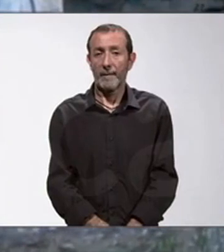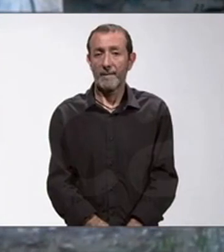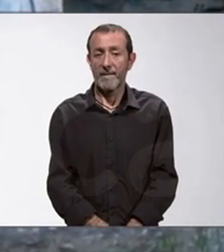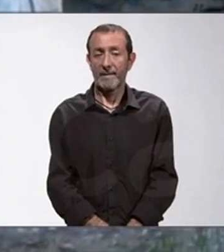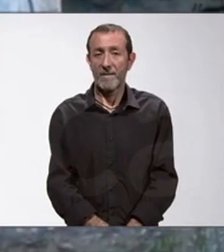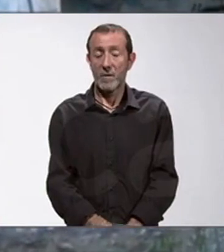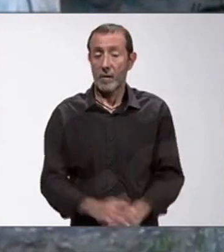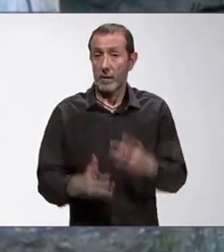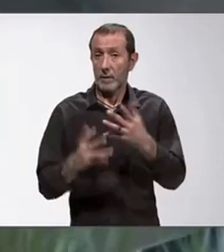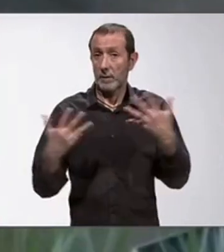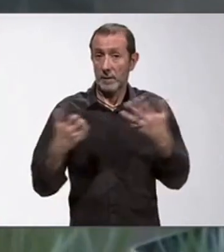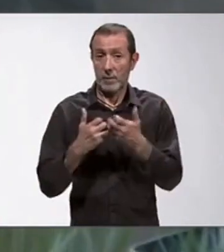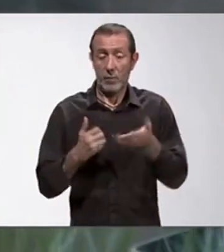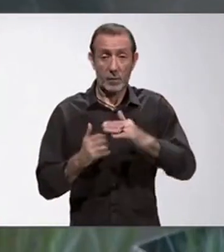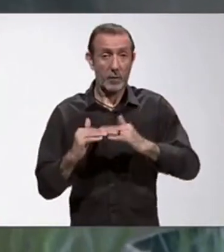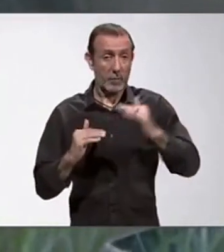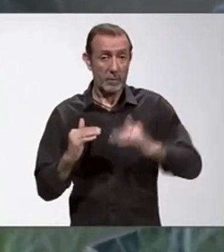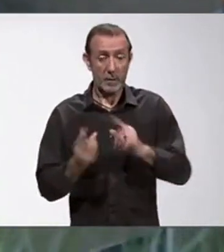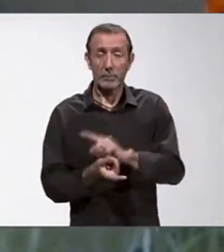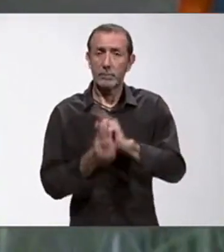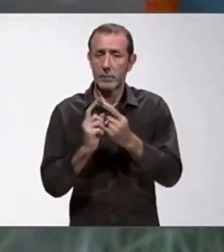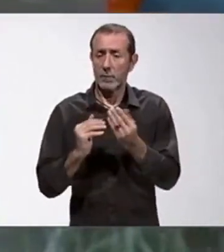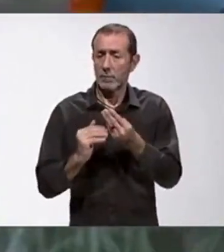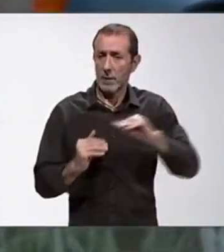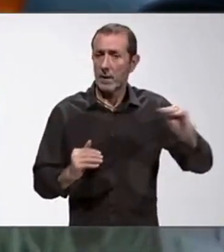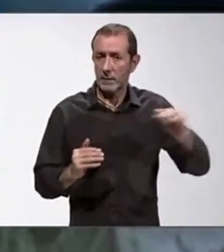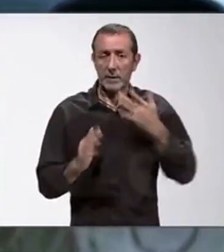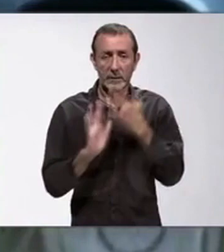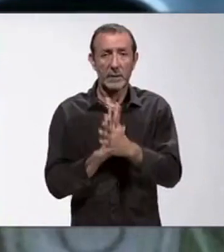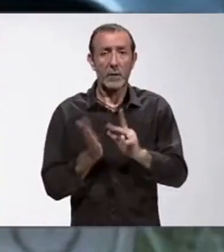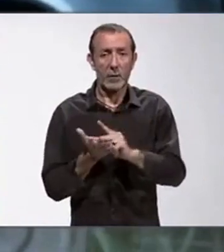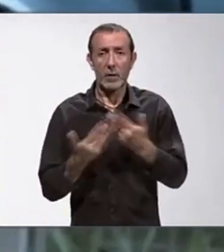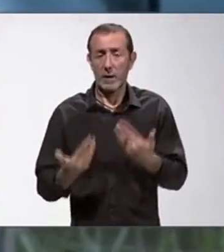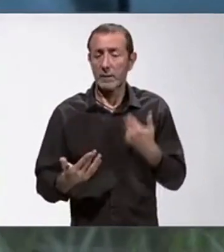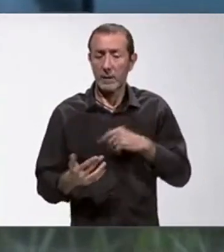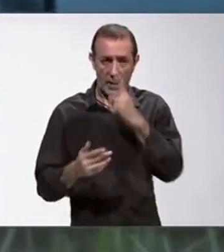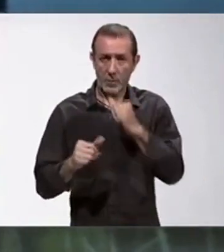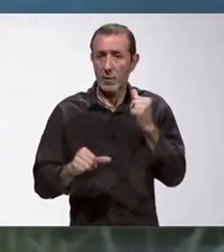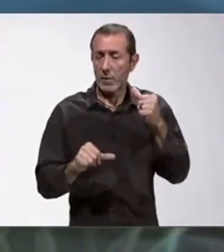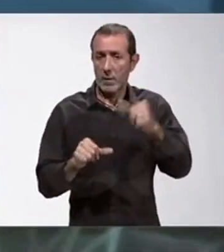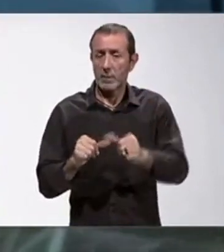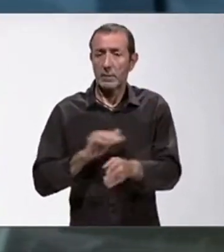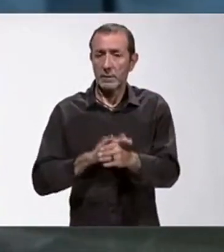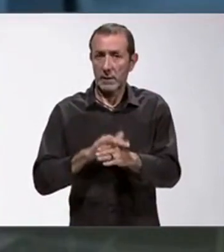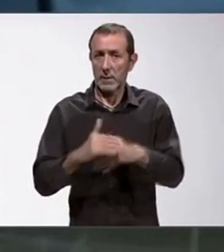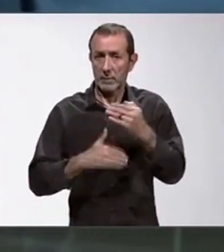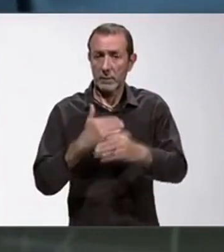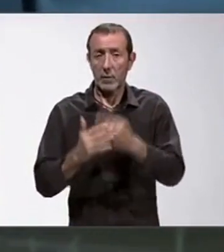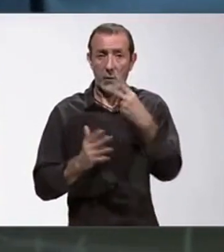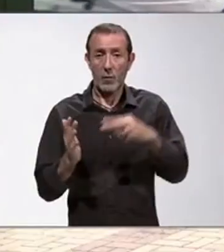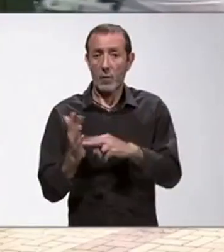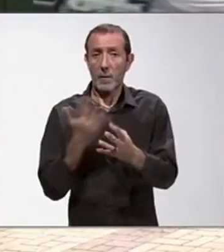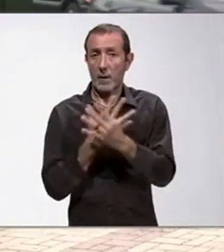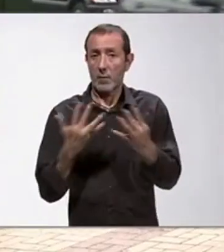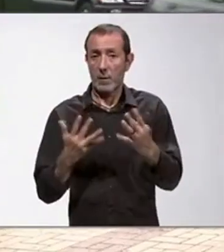Lejos de bajar el número de fallecidos por accidente de tráfico en las carreteras malagueñas, la cifra lleva ya varios años seguidos aumentando. Desde